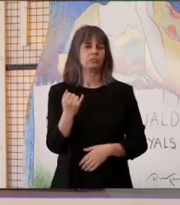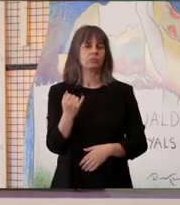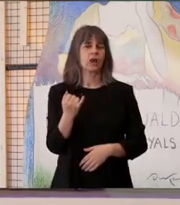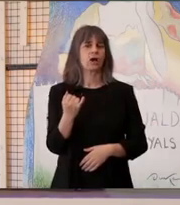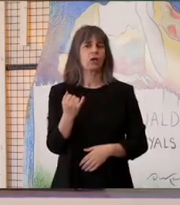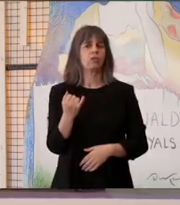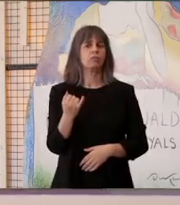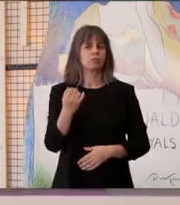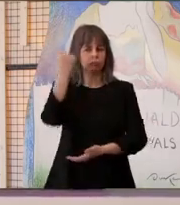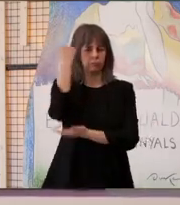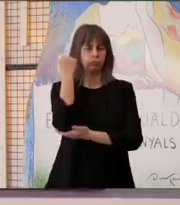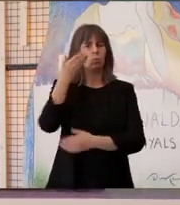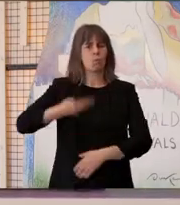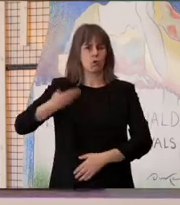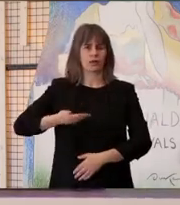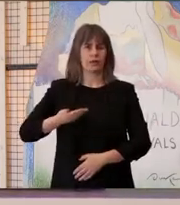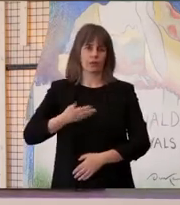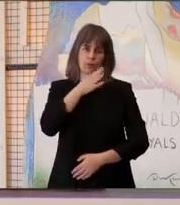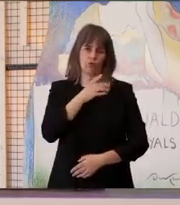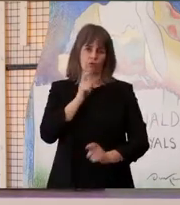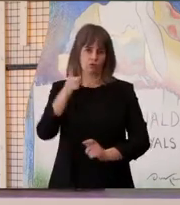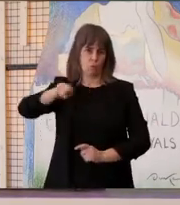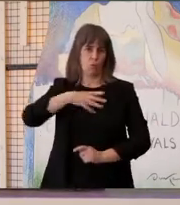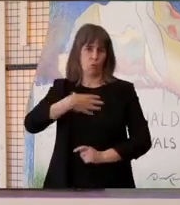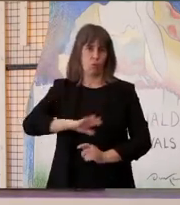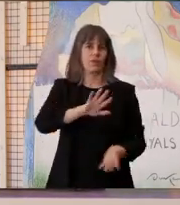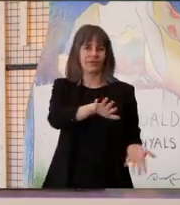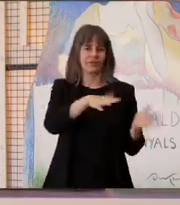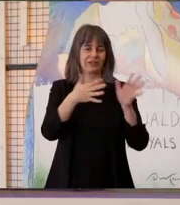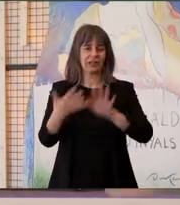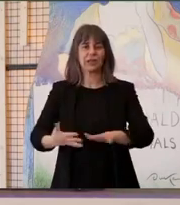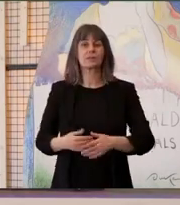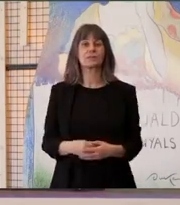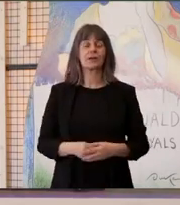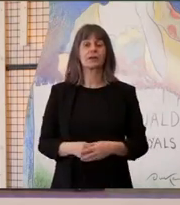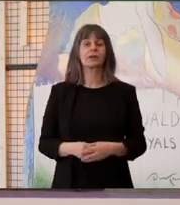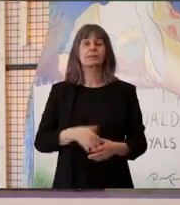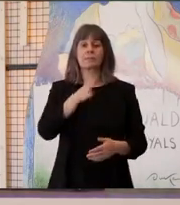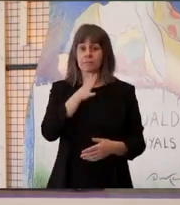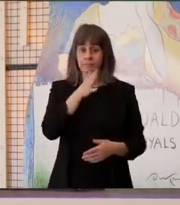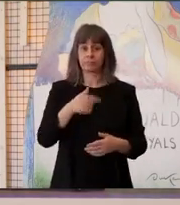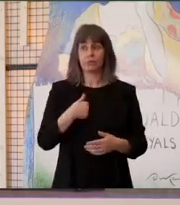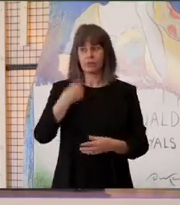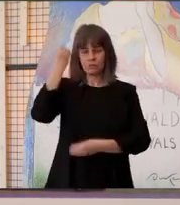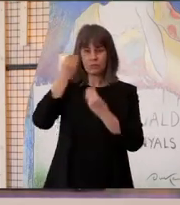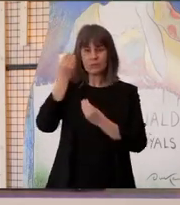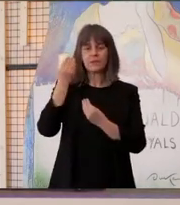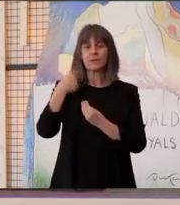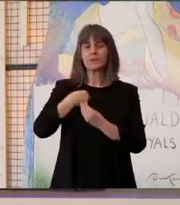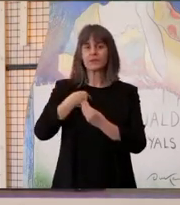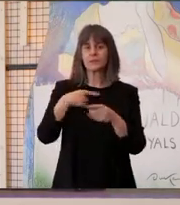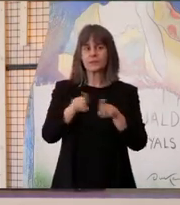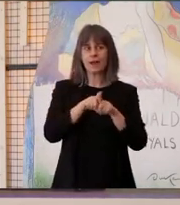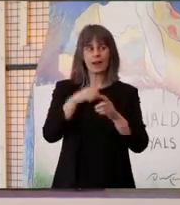a la hora de hacer transformaciones qué ocurre y entonces yo pensaba hago una reflexión